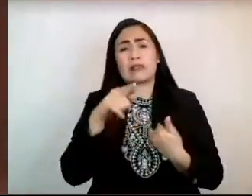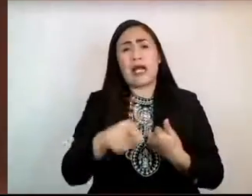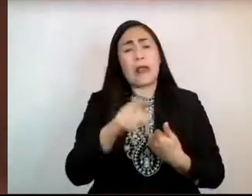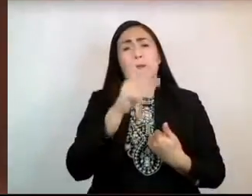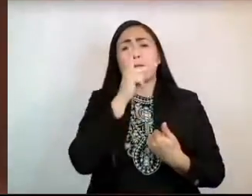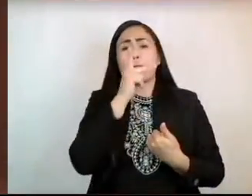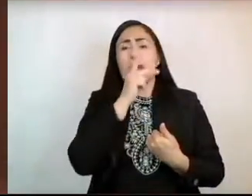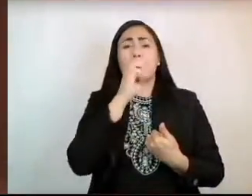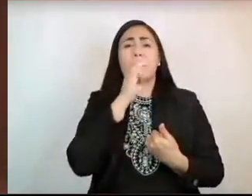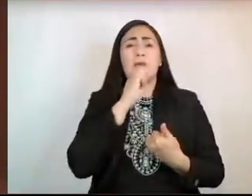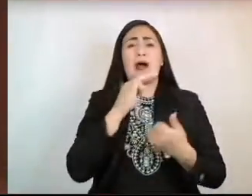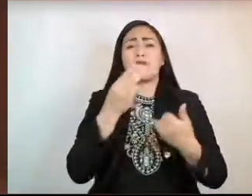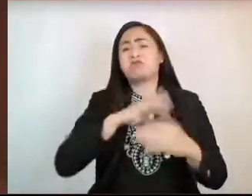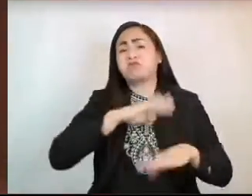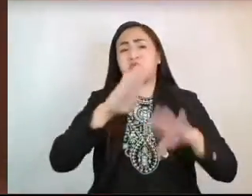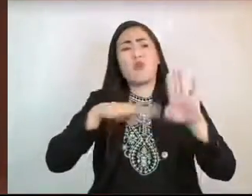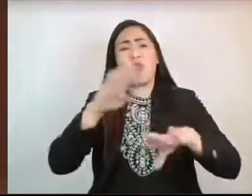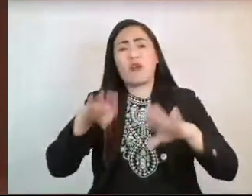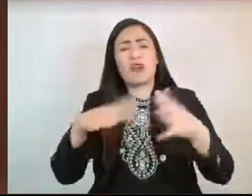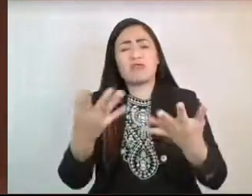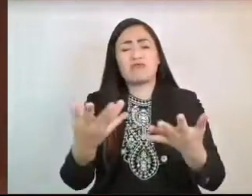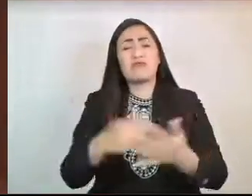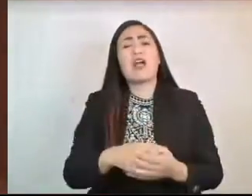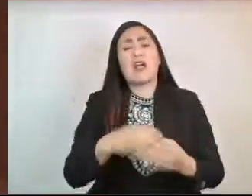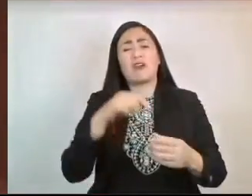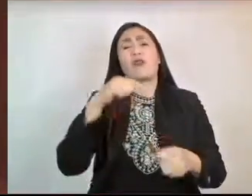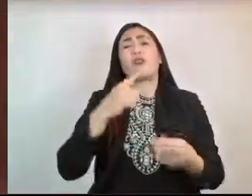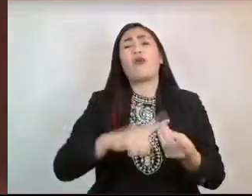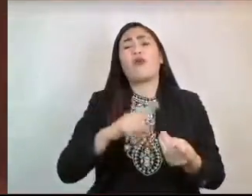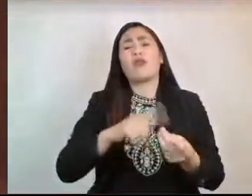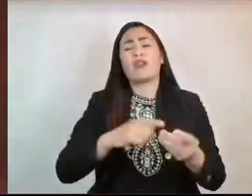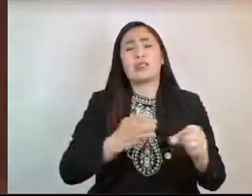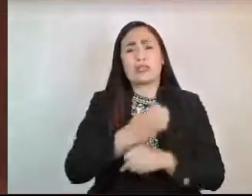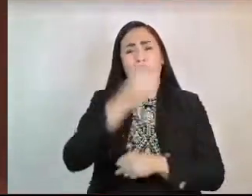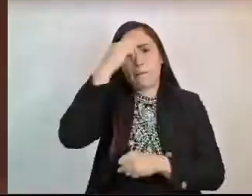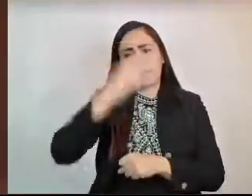orfandad, el mayor número de casos está en el Estado de México con